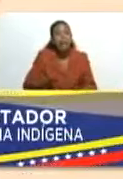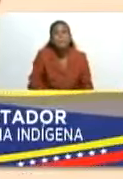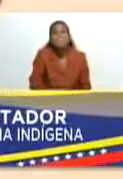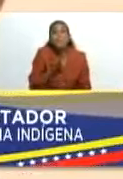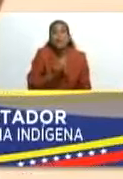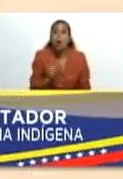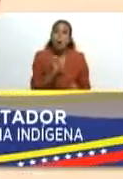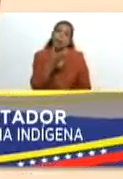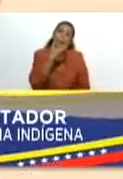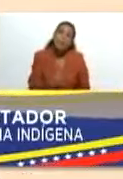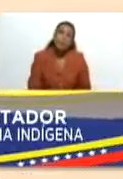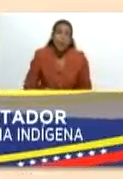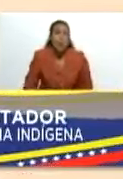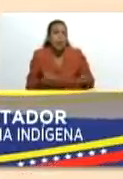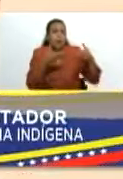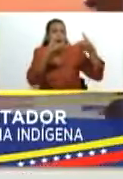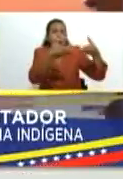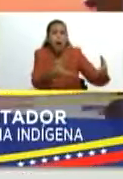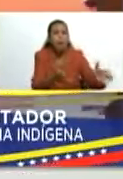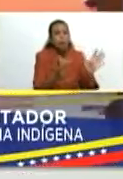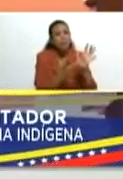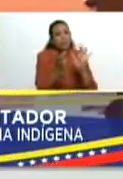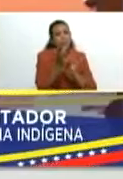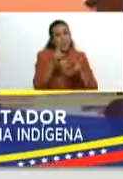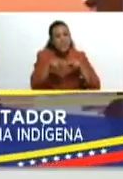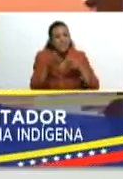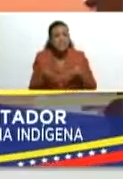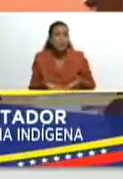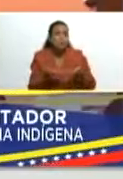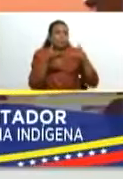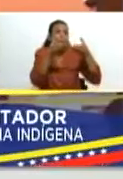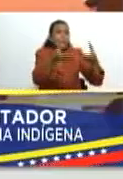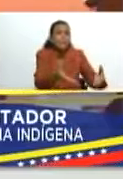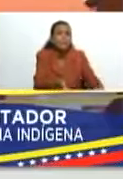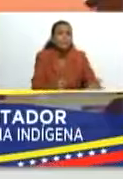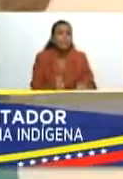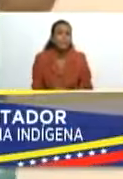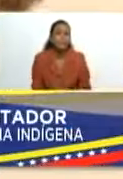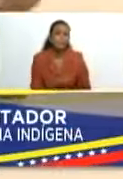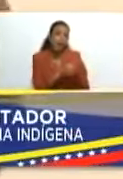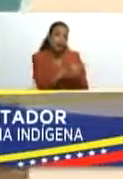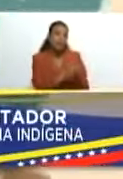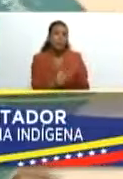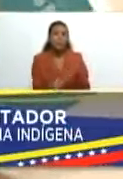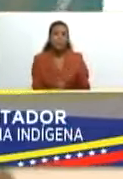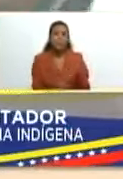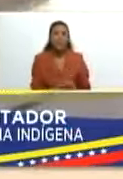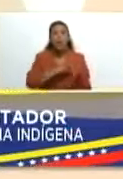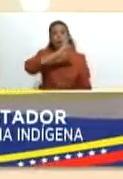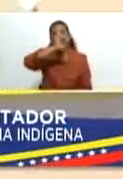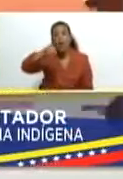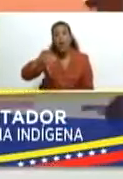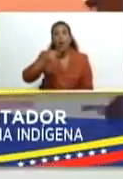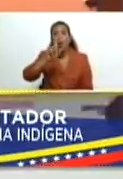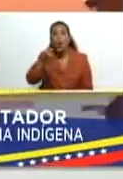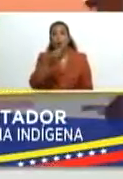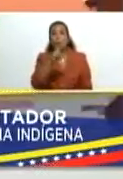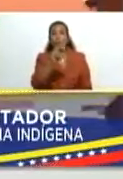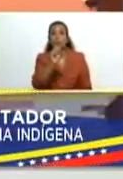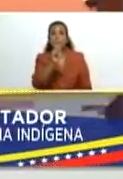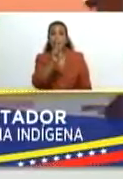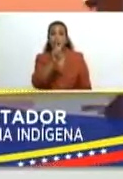Navidad, también el Niño Jesús, en este caso San Nicolás, le lleva el libro de Gustavo Pereira, a quien le llega San